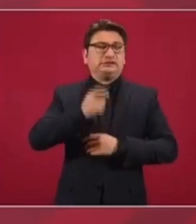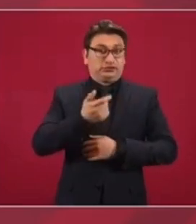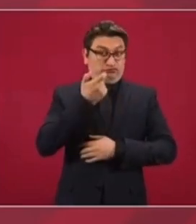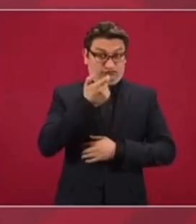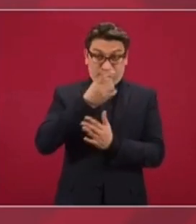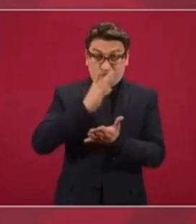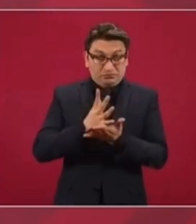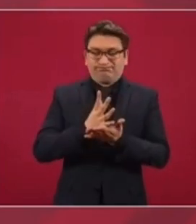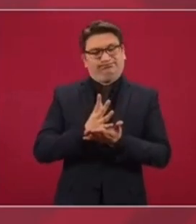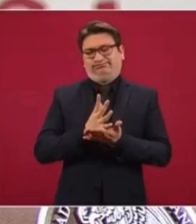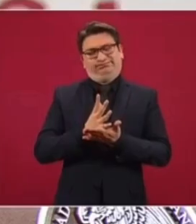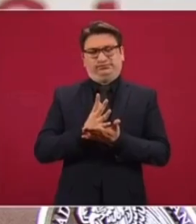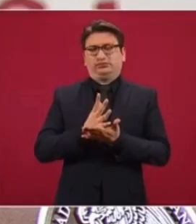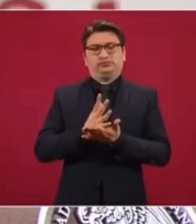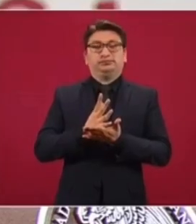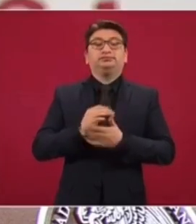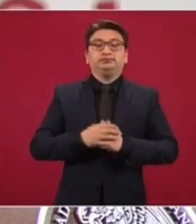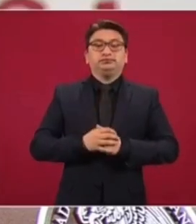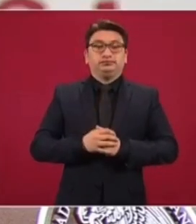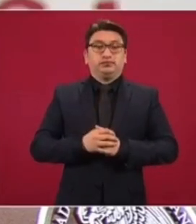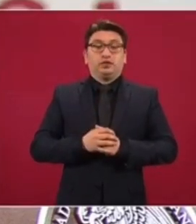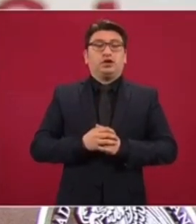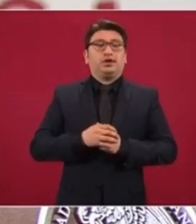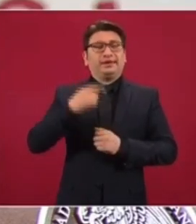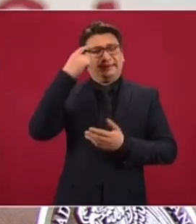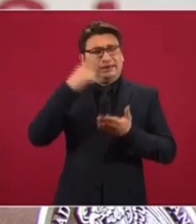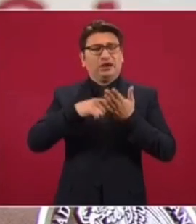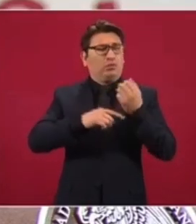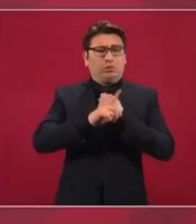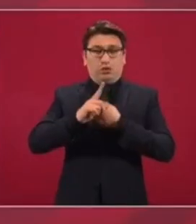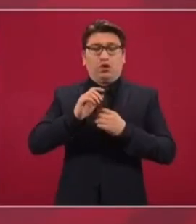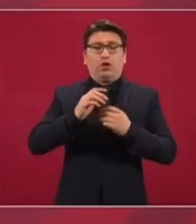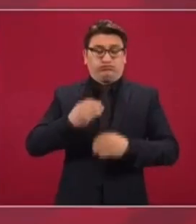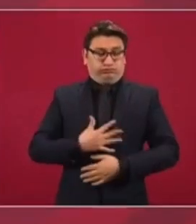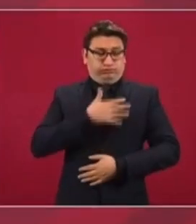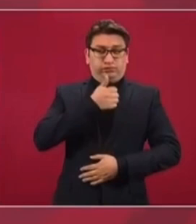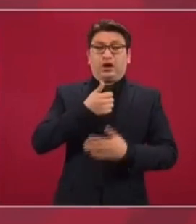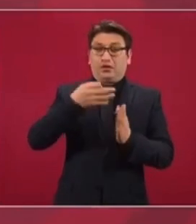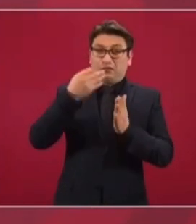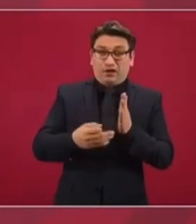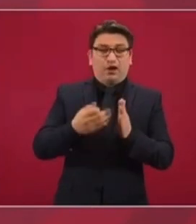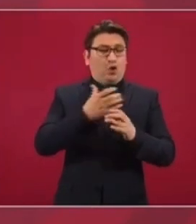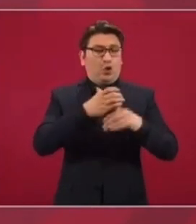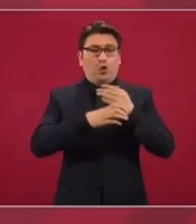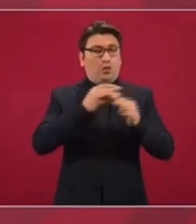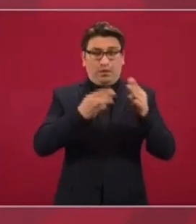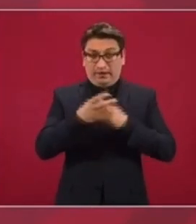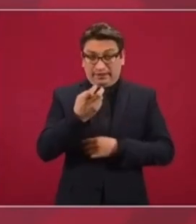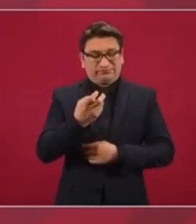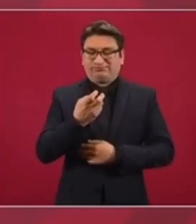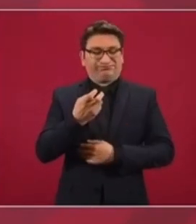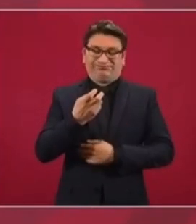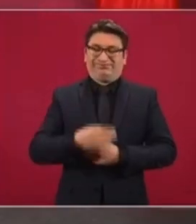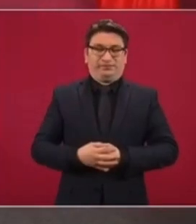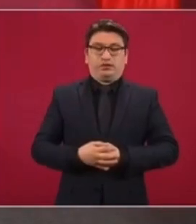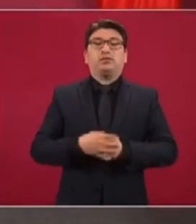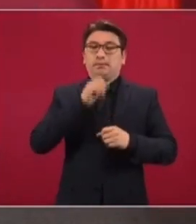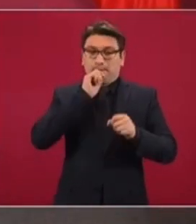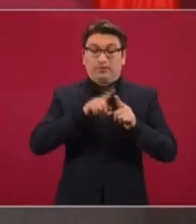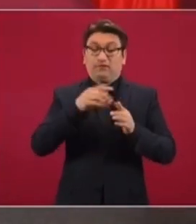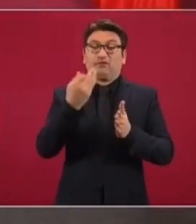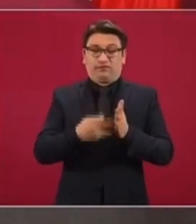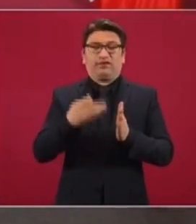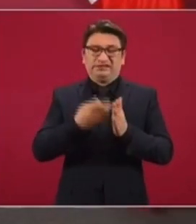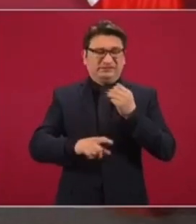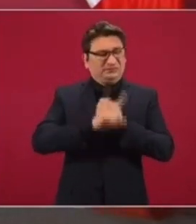económica, inclusive no solo una crisis de bienestar material, sino también una